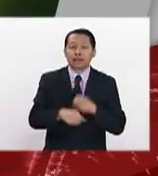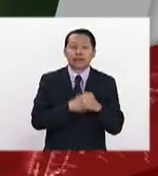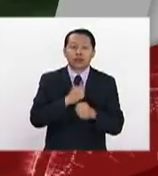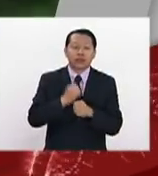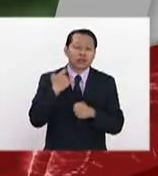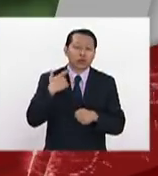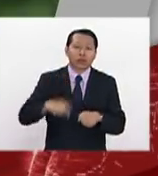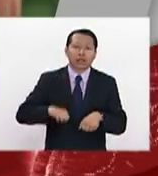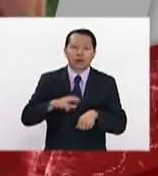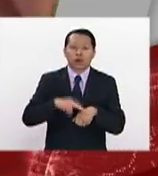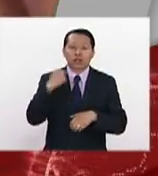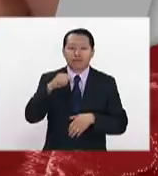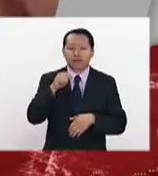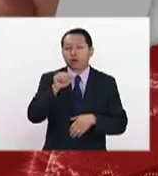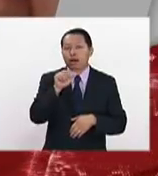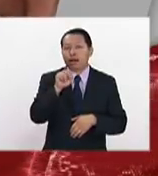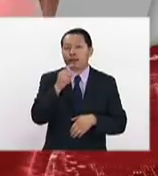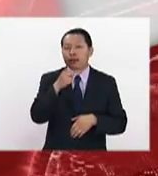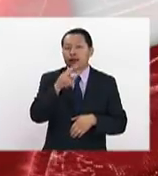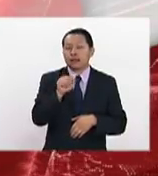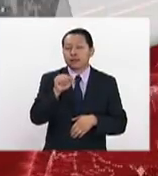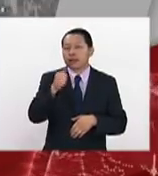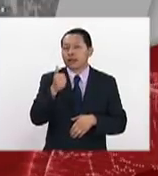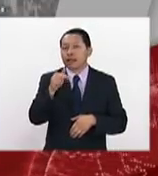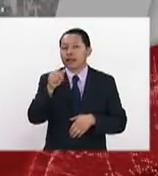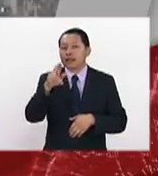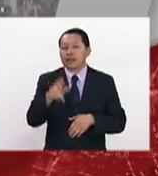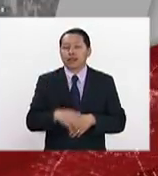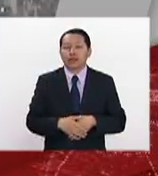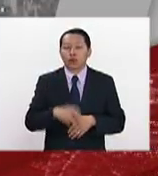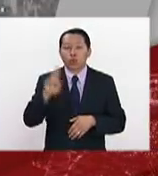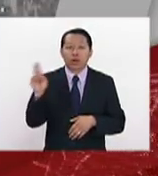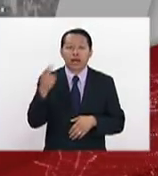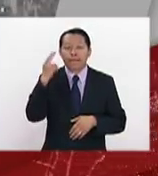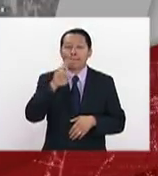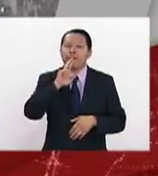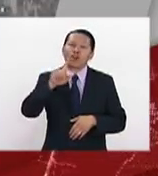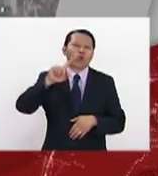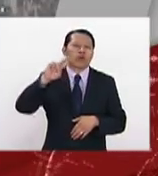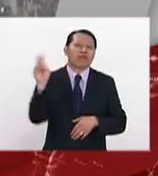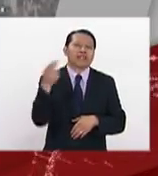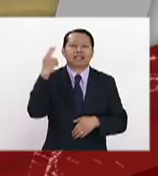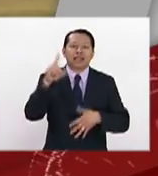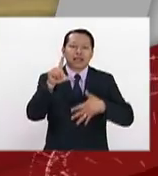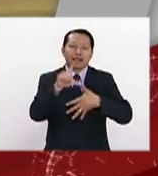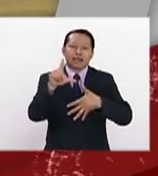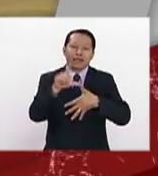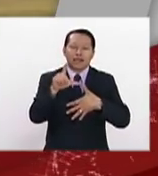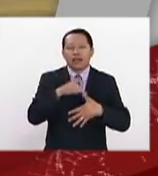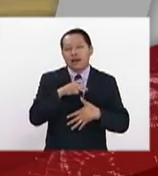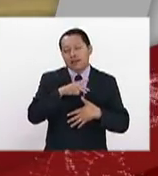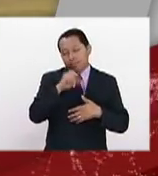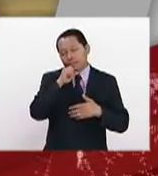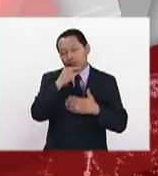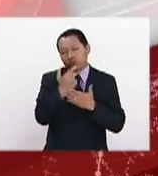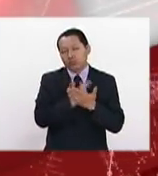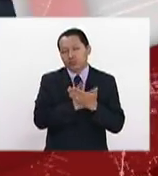al exgobernador de Tabasco, Andrés Granier. La UNAM, la mejor universidad de América Latina según el